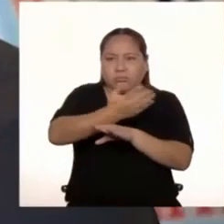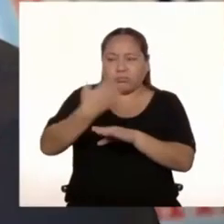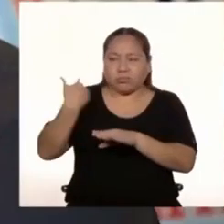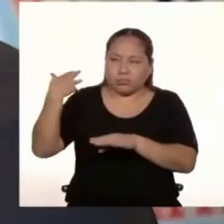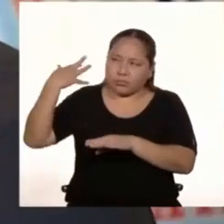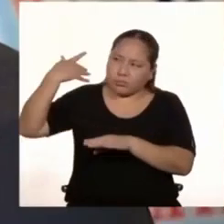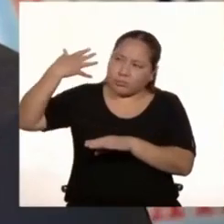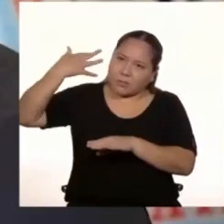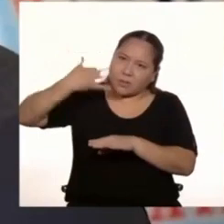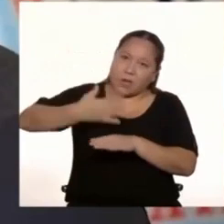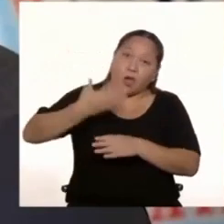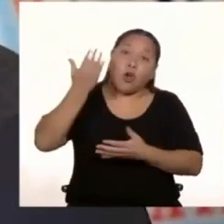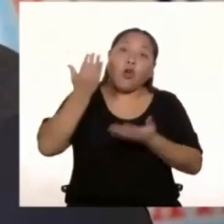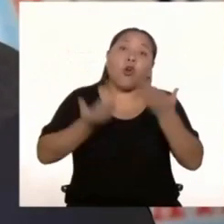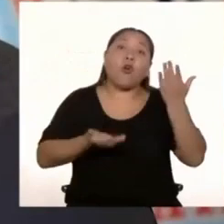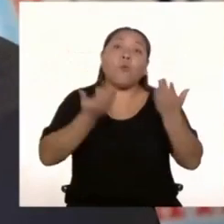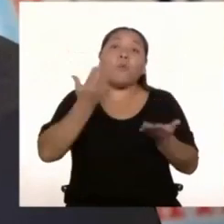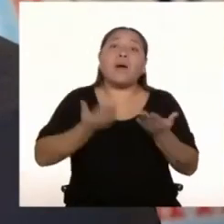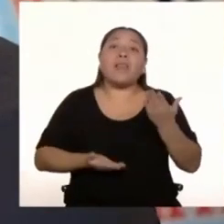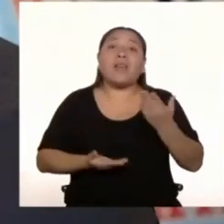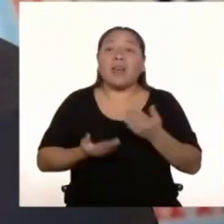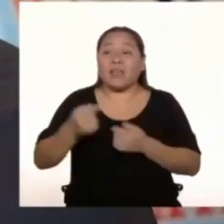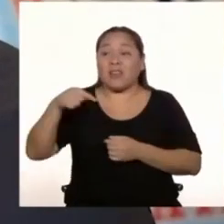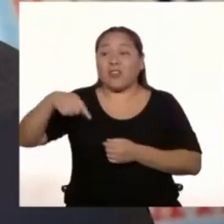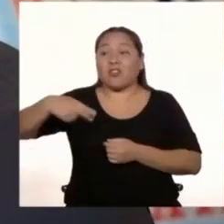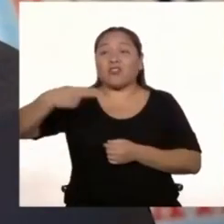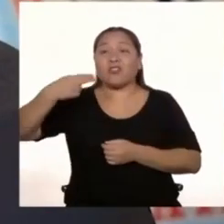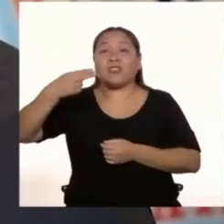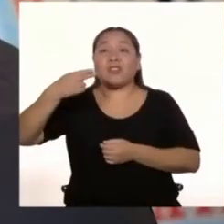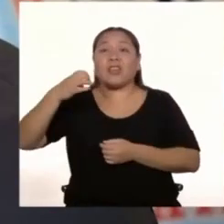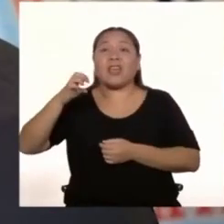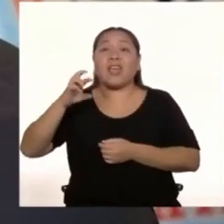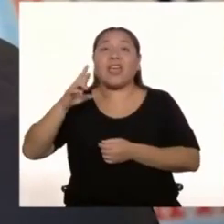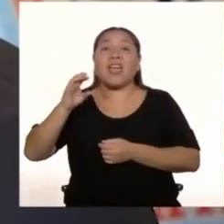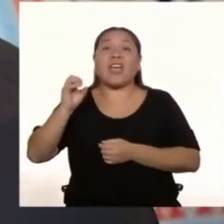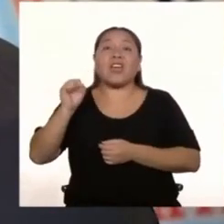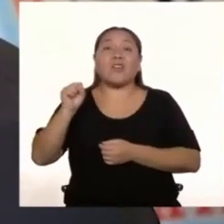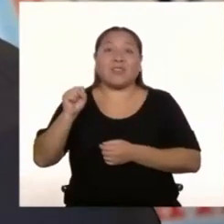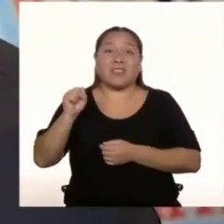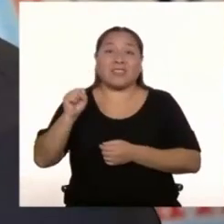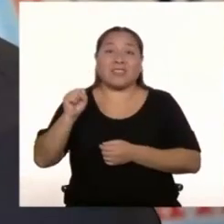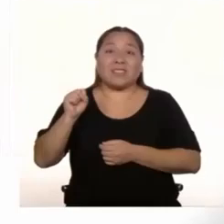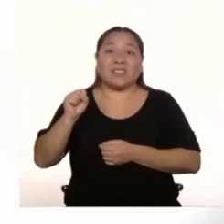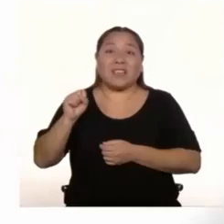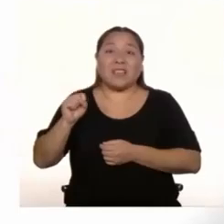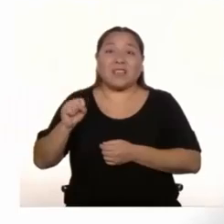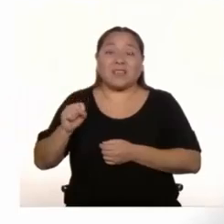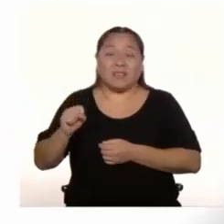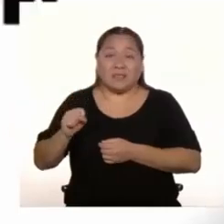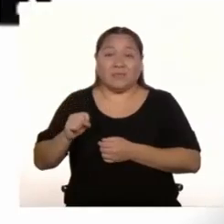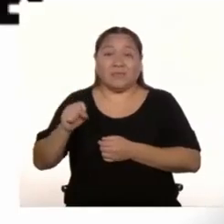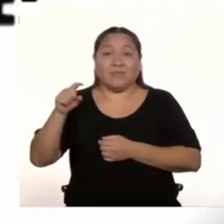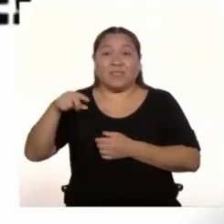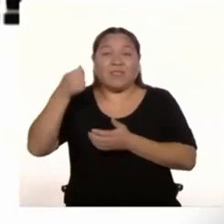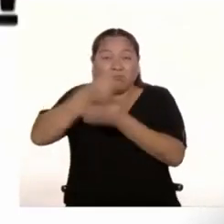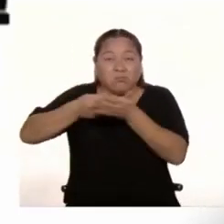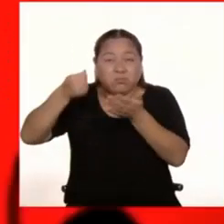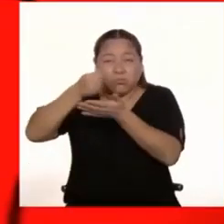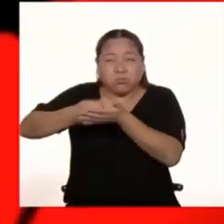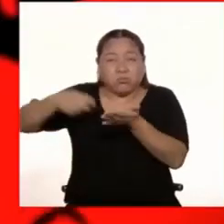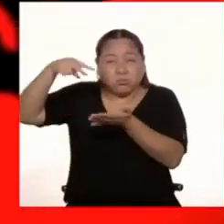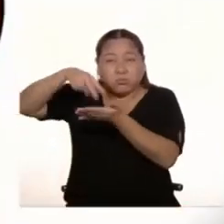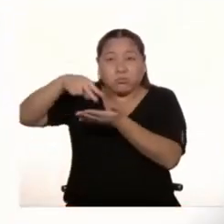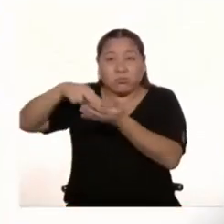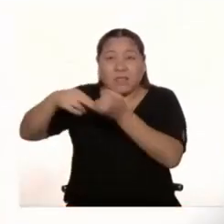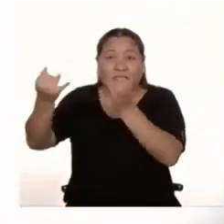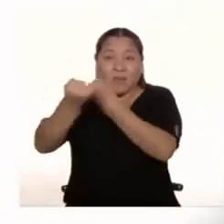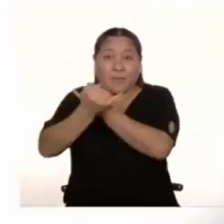los héroes de la patria con los superhéroes de las historietas.